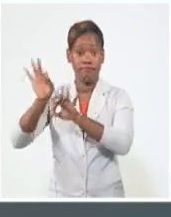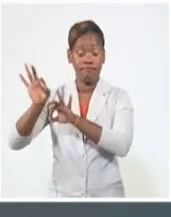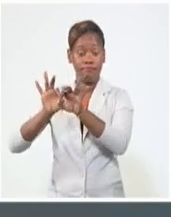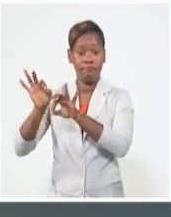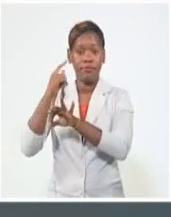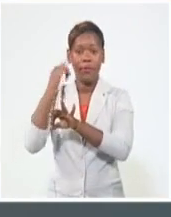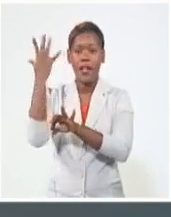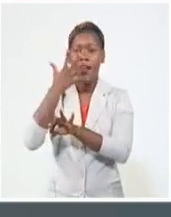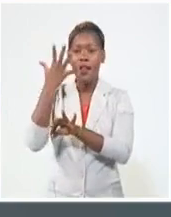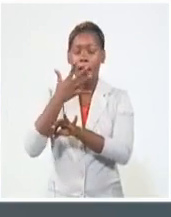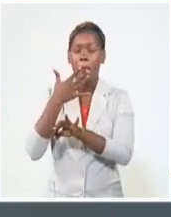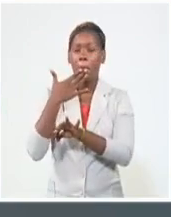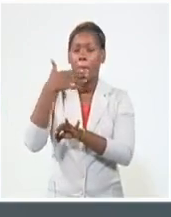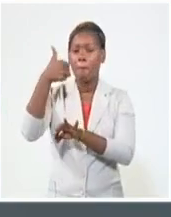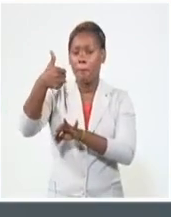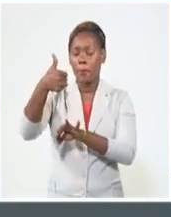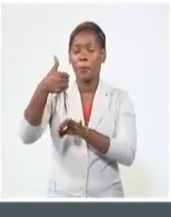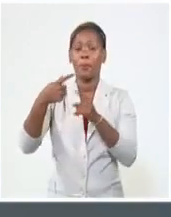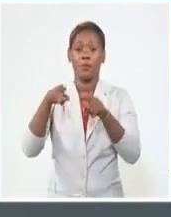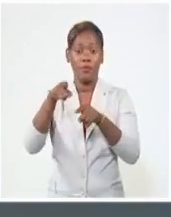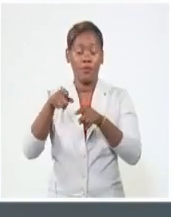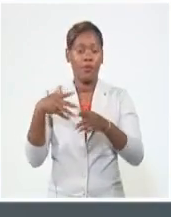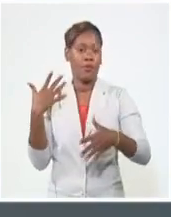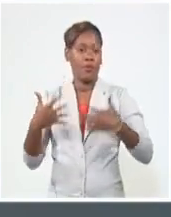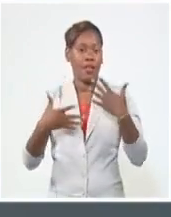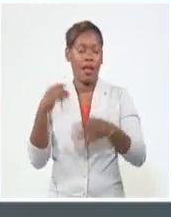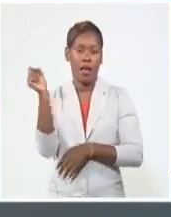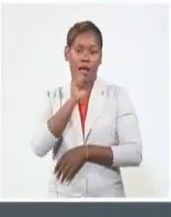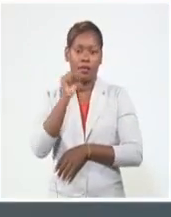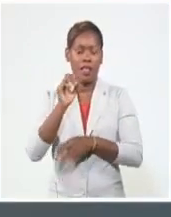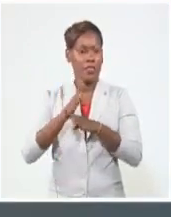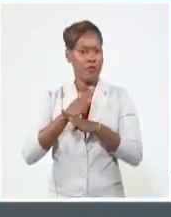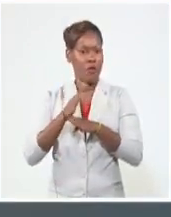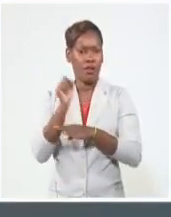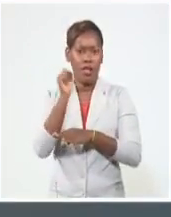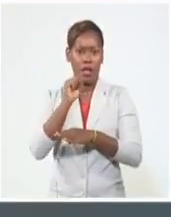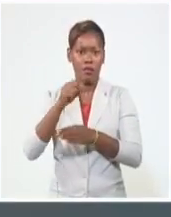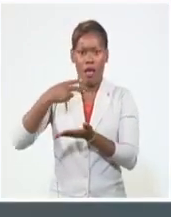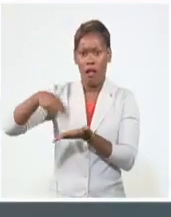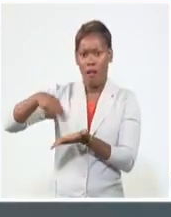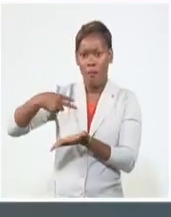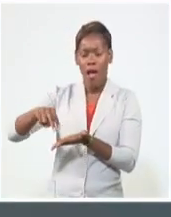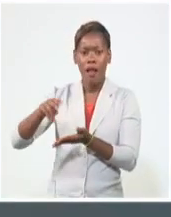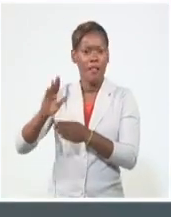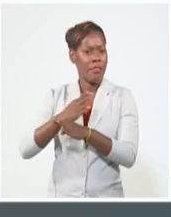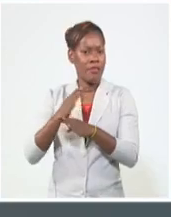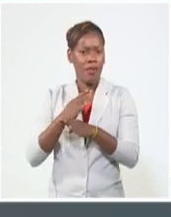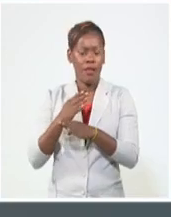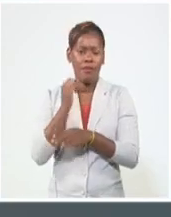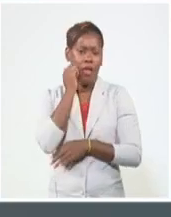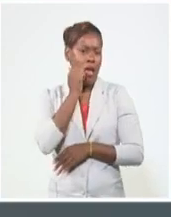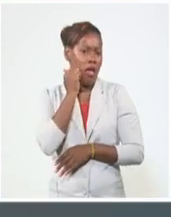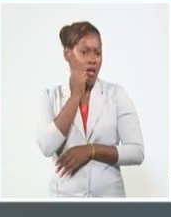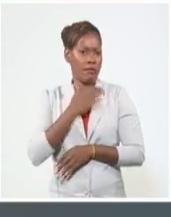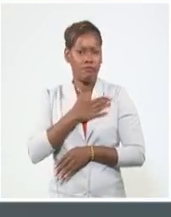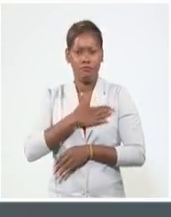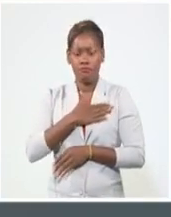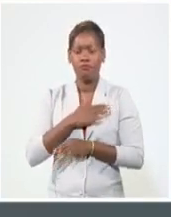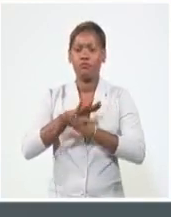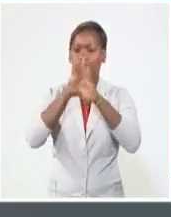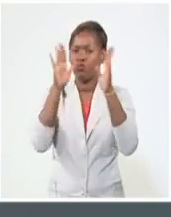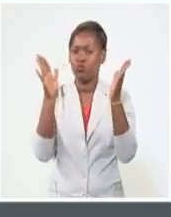mejor video. Expresiones de la diversidad de estilos y géneros que hoy marcan la creación audiovisual cubana en el complejo panorama que